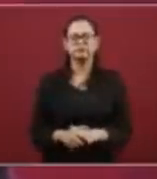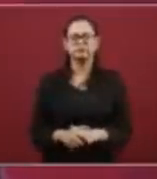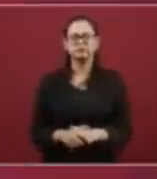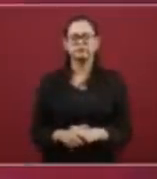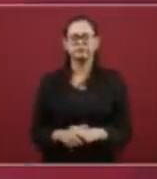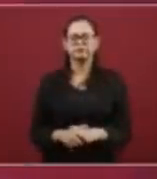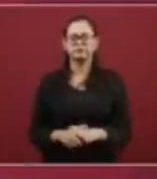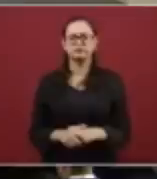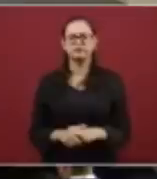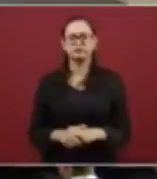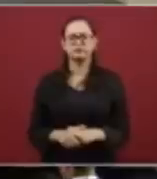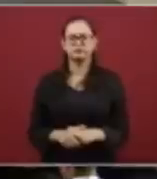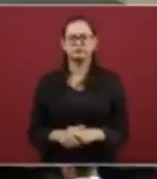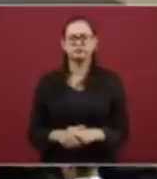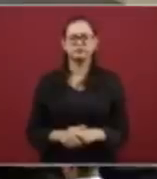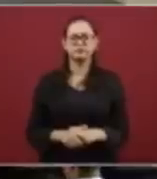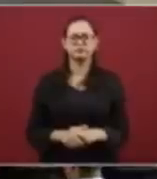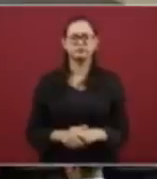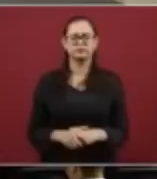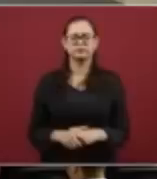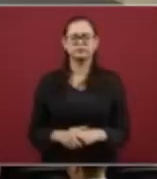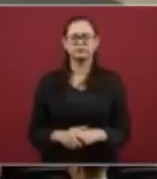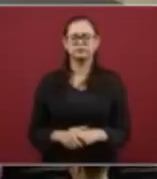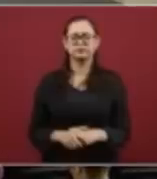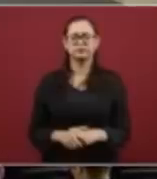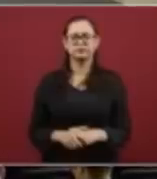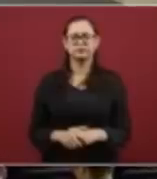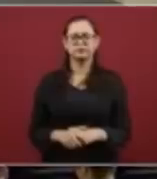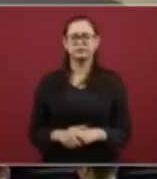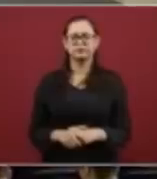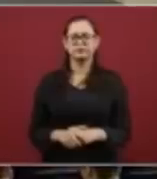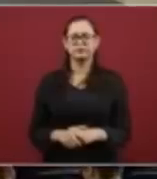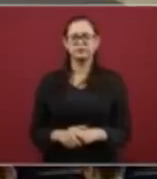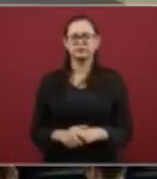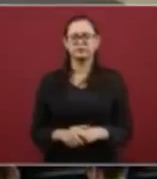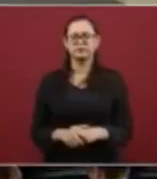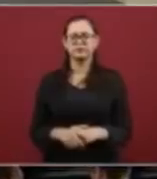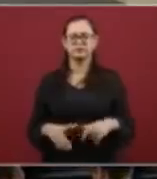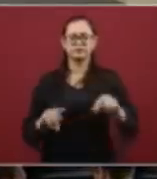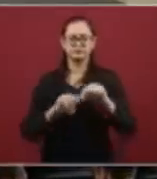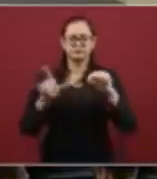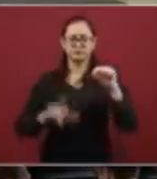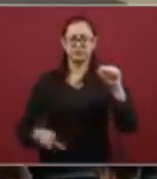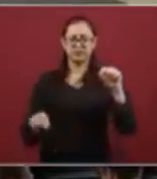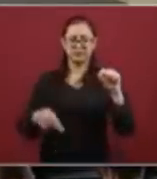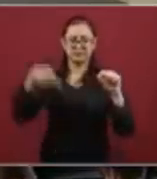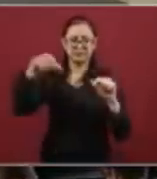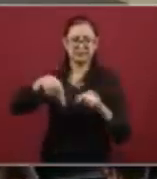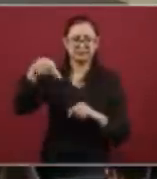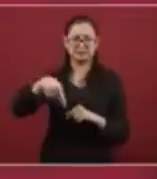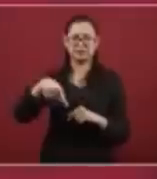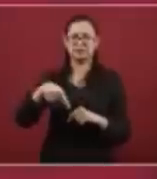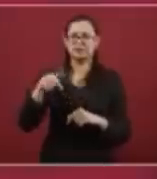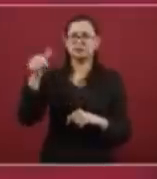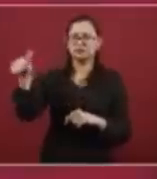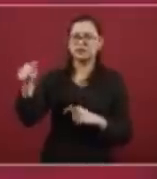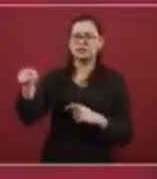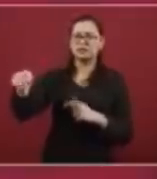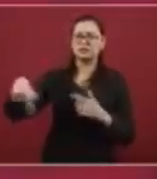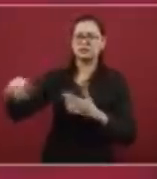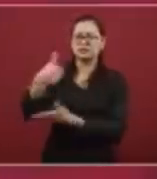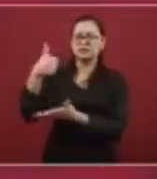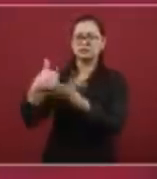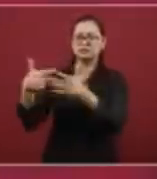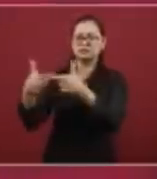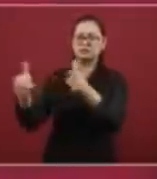hicieron su encuentro los principales directivos de Citigroup a